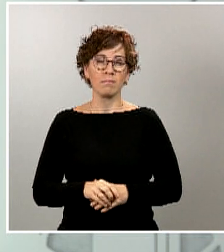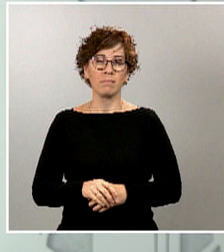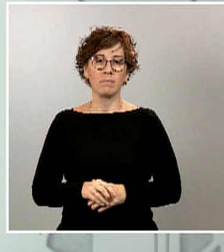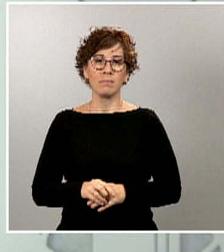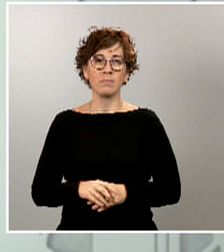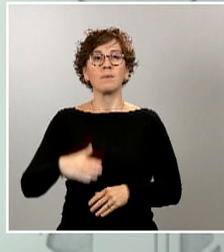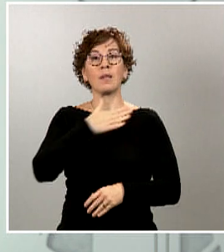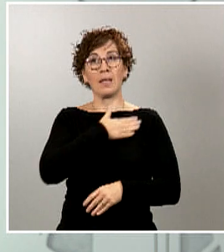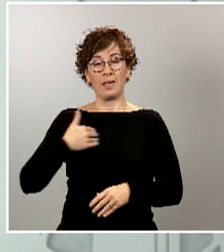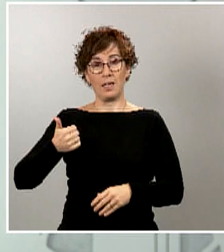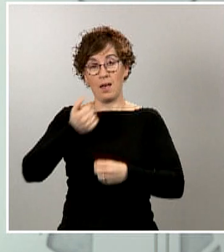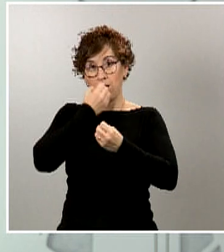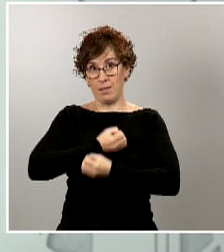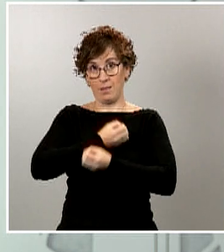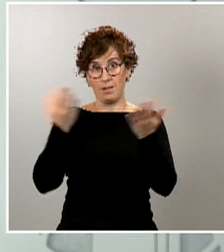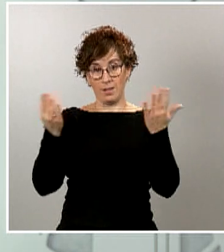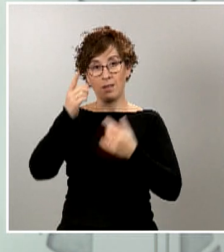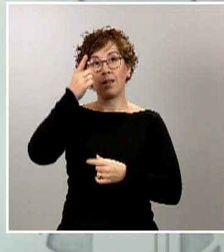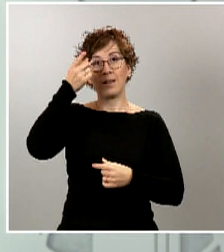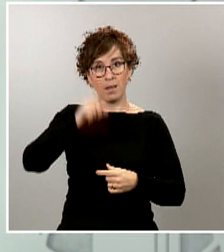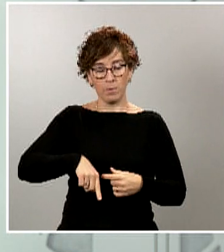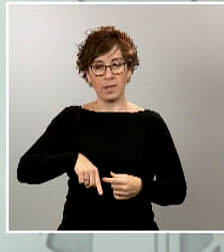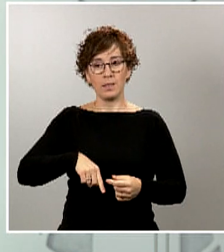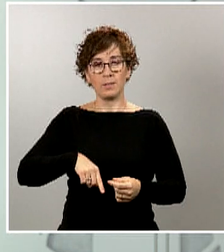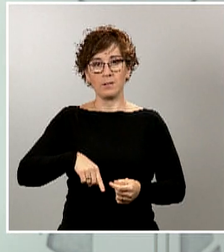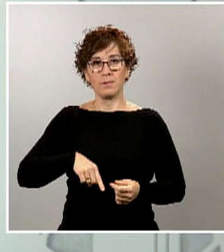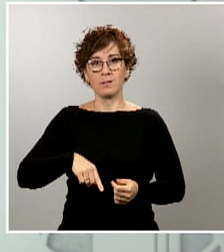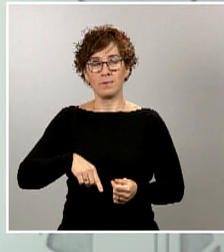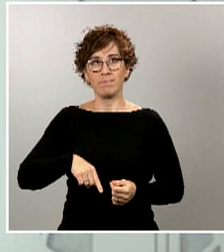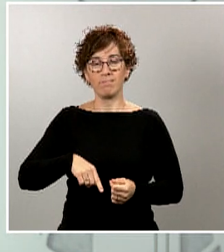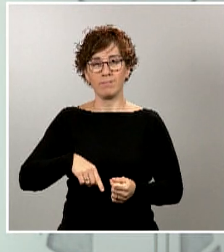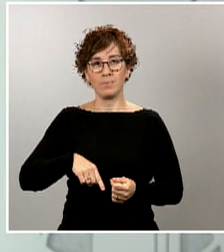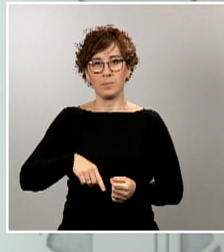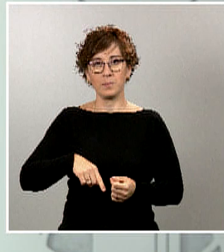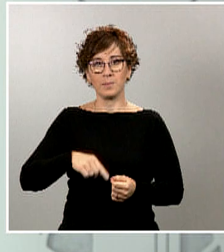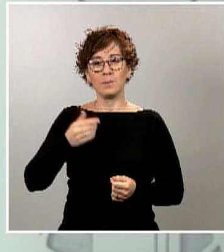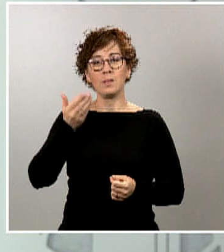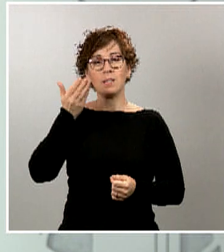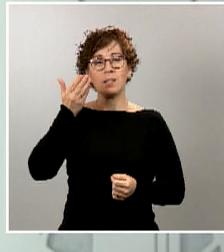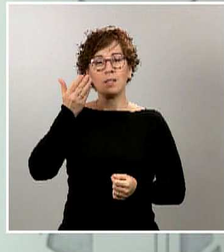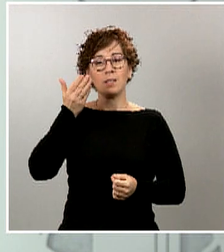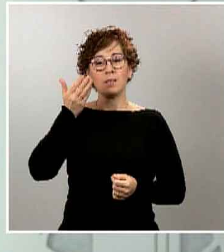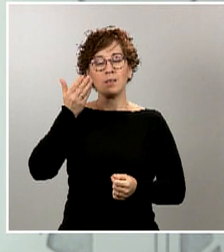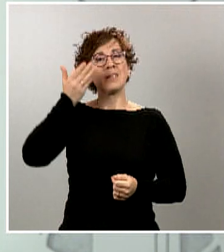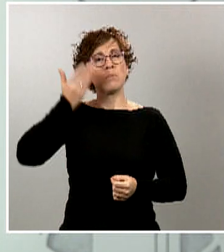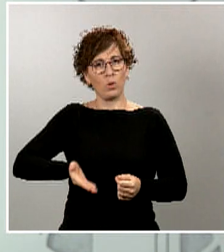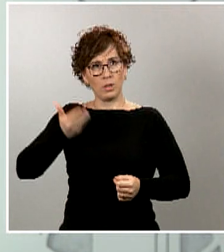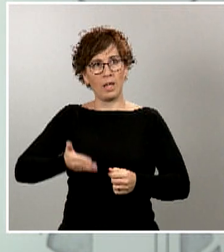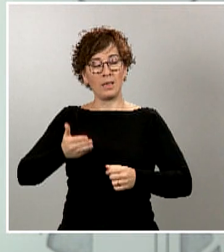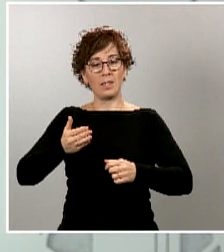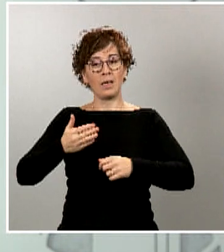comunicarles a ustedes la importancia y la atención que el Gobierno y muy concretamente el presidente del